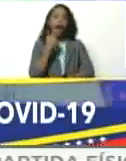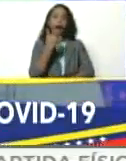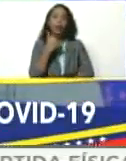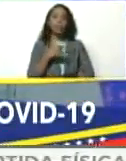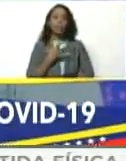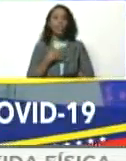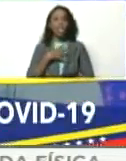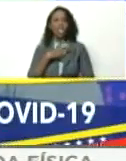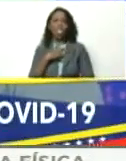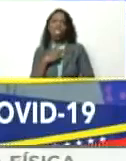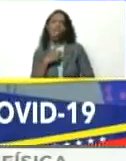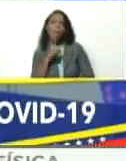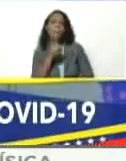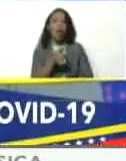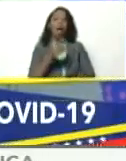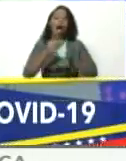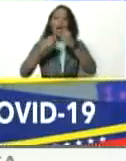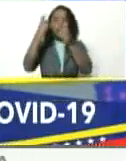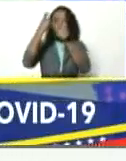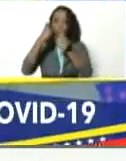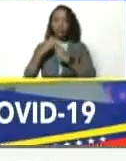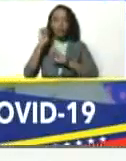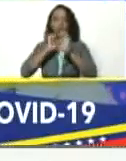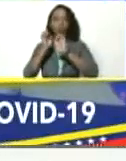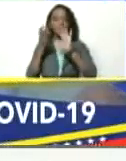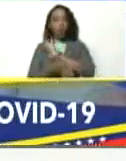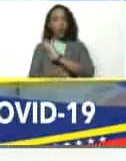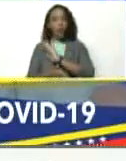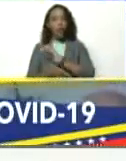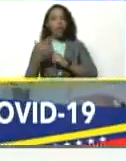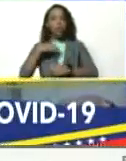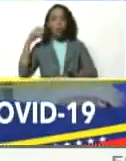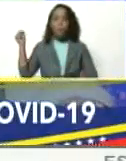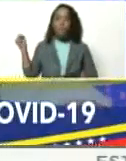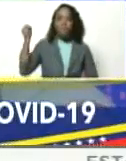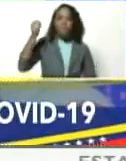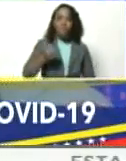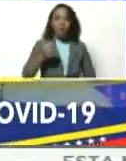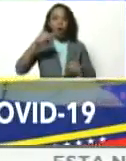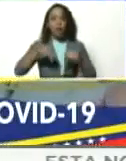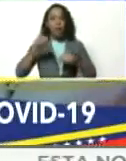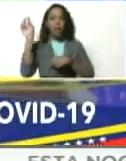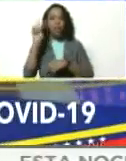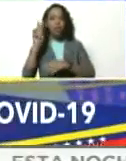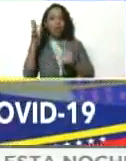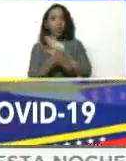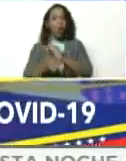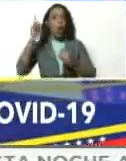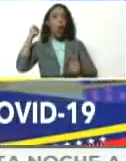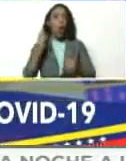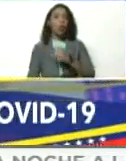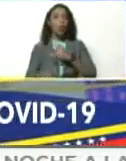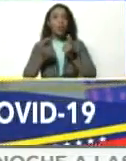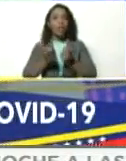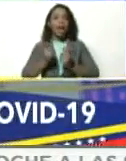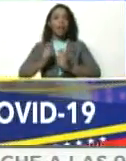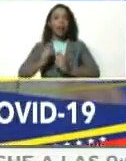mal, hágase la prueba. Hemos traído a Venezuela el último